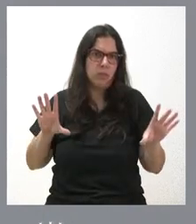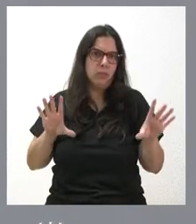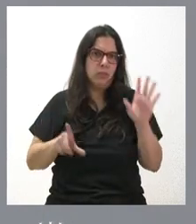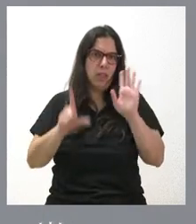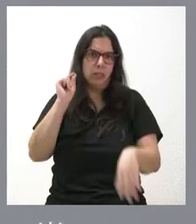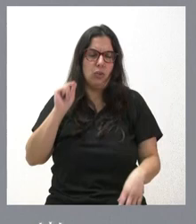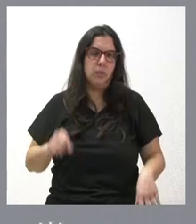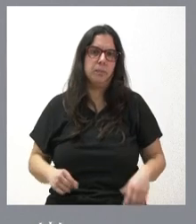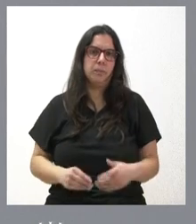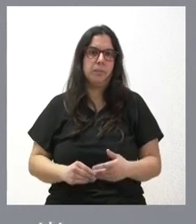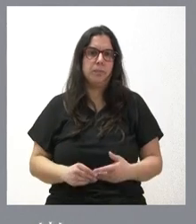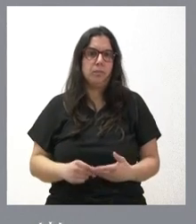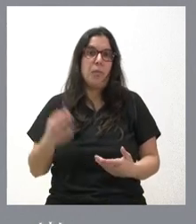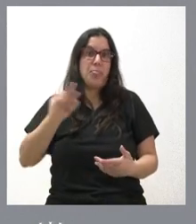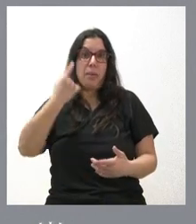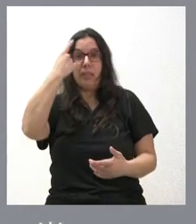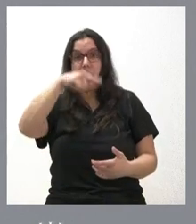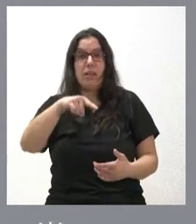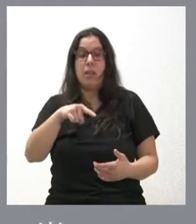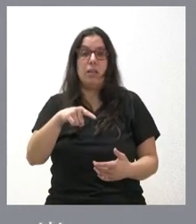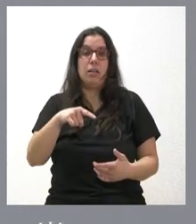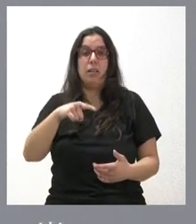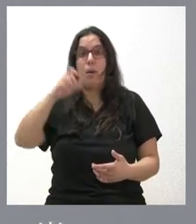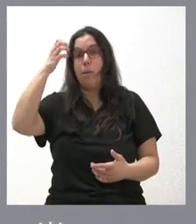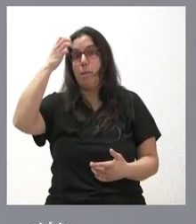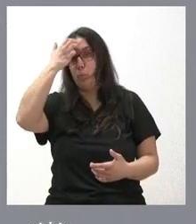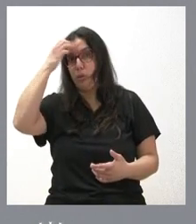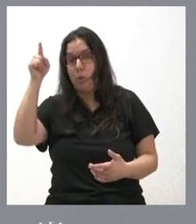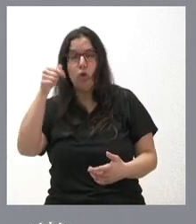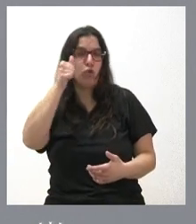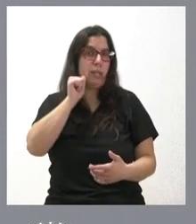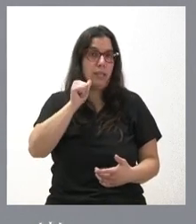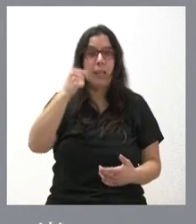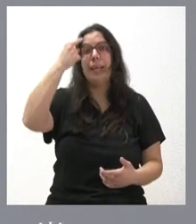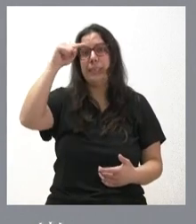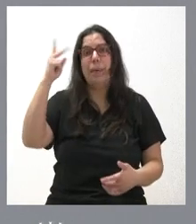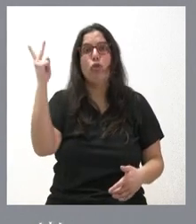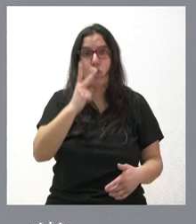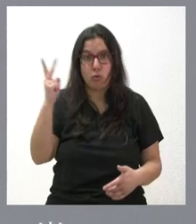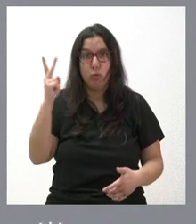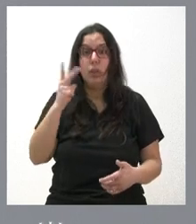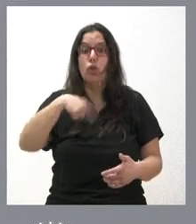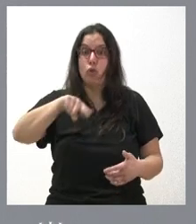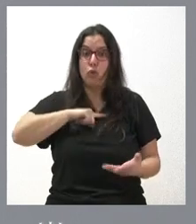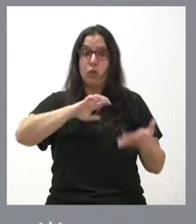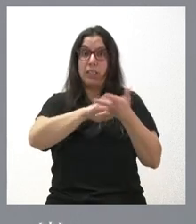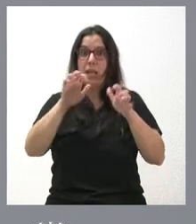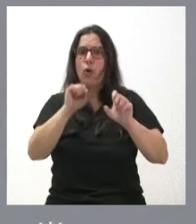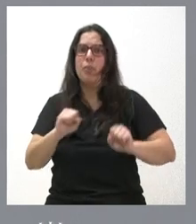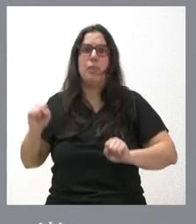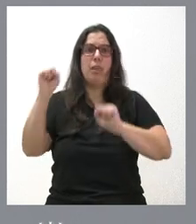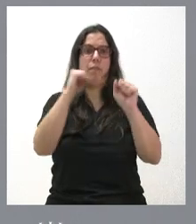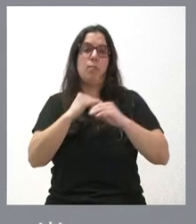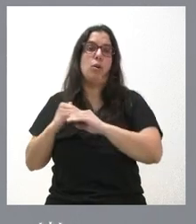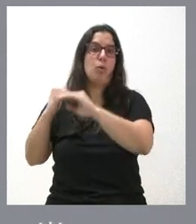que se produce esto lo tienen que saber tanto Carles pem como Pedro Sánchez Castilla y león defenderá la igualdad entre